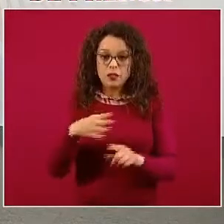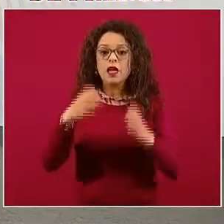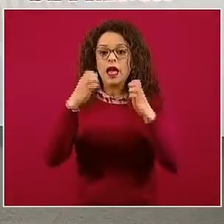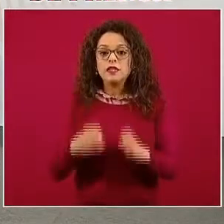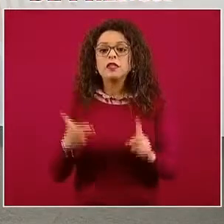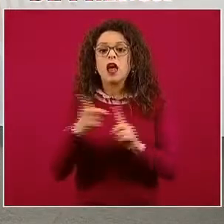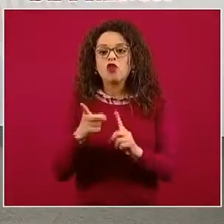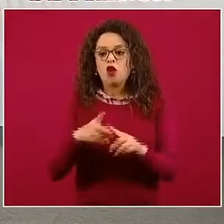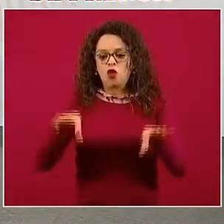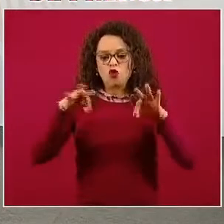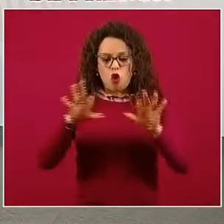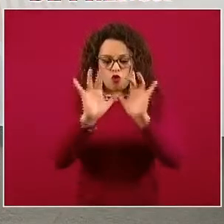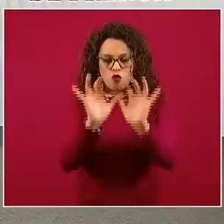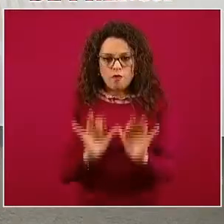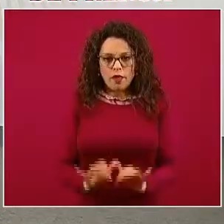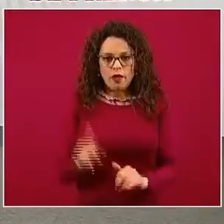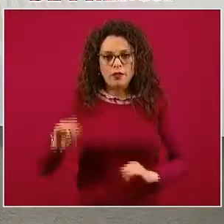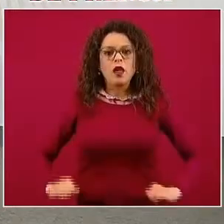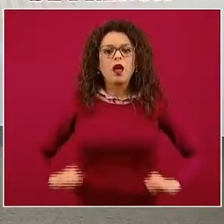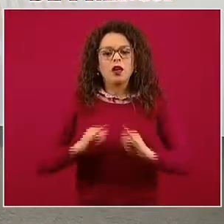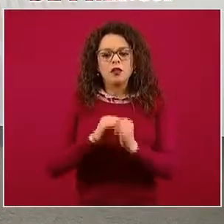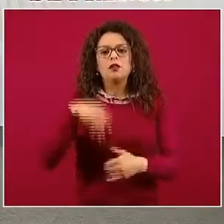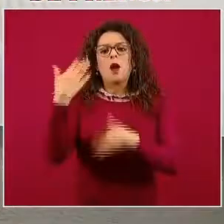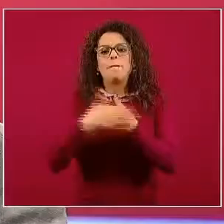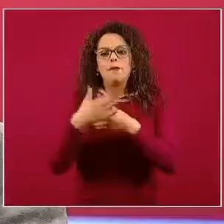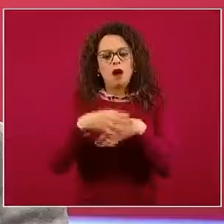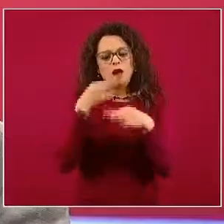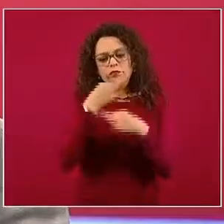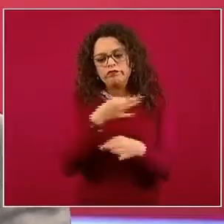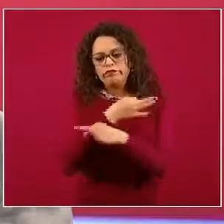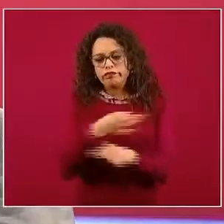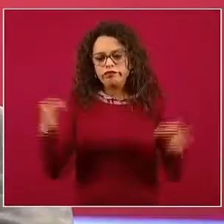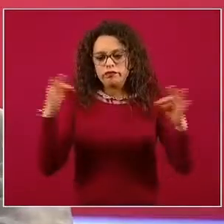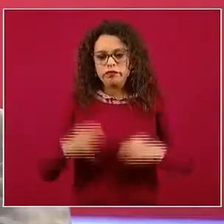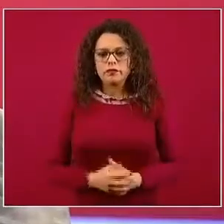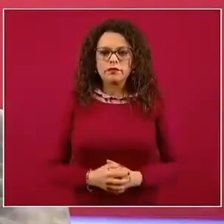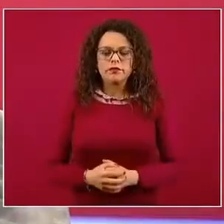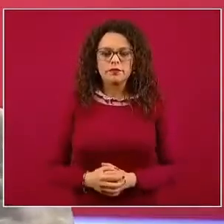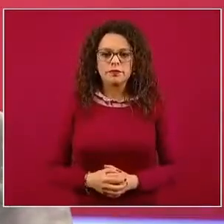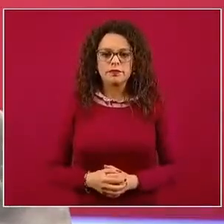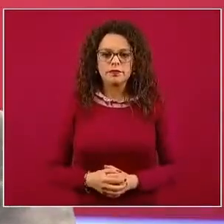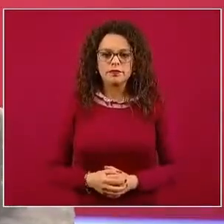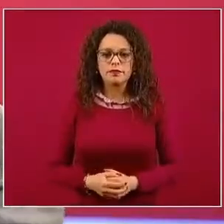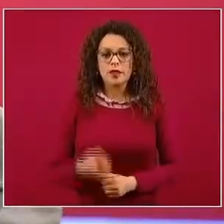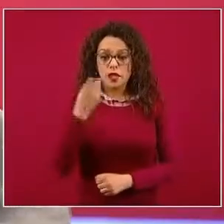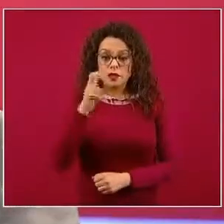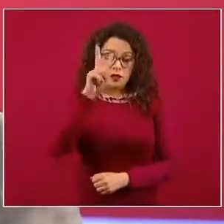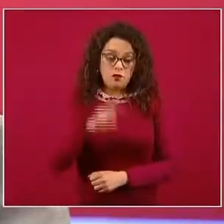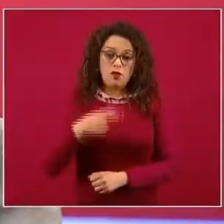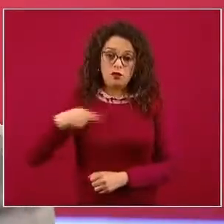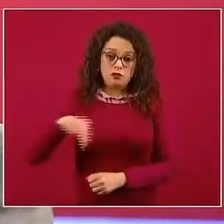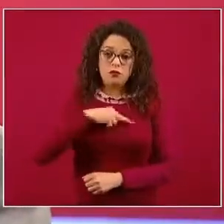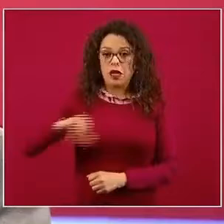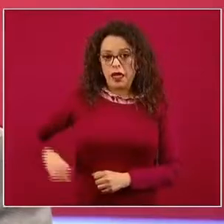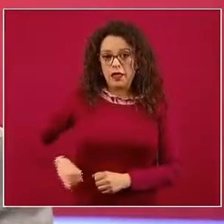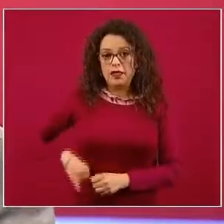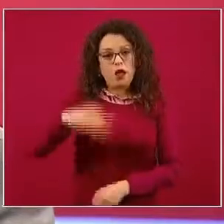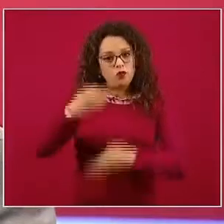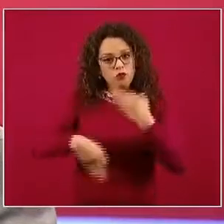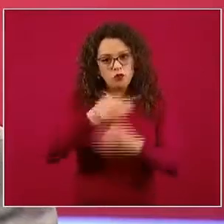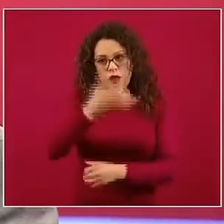documento que el Instituto hará público próximamente y que nos interesa mucho que se conozca